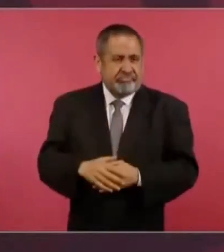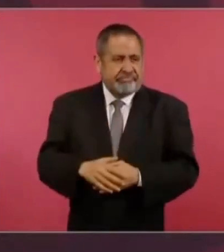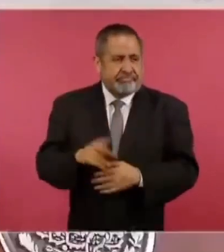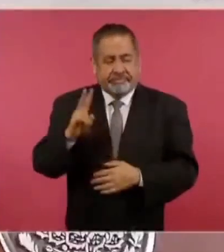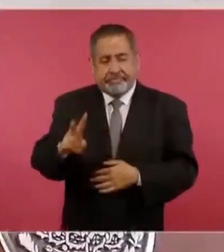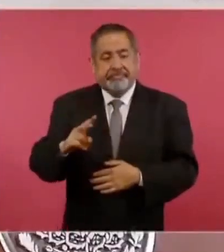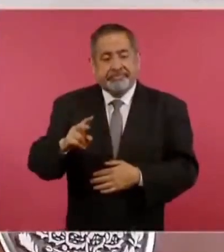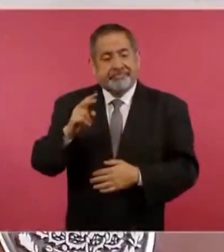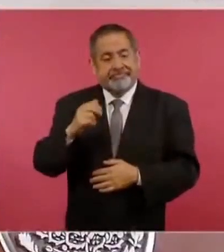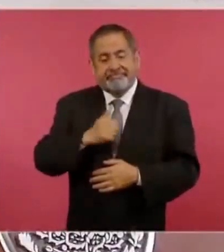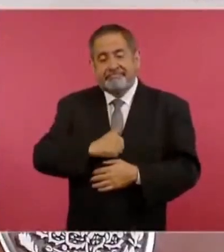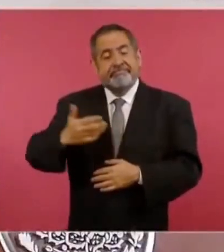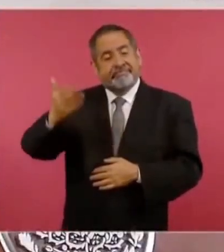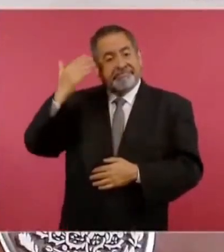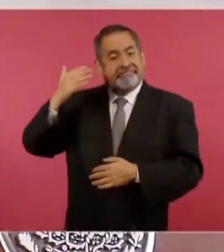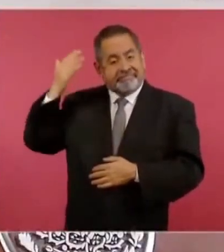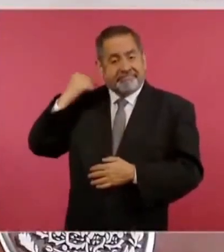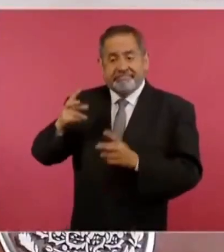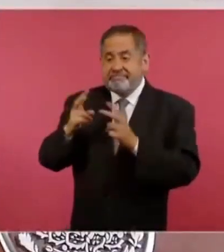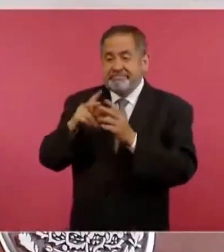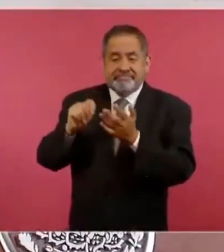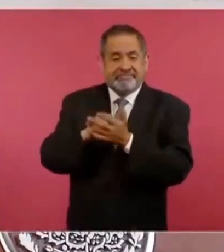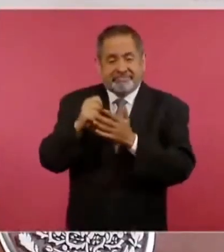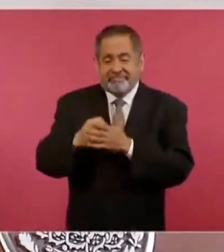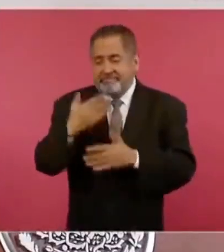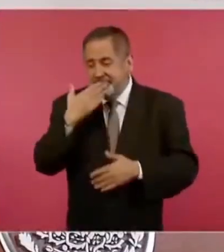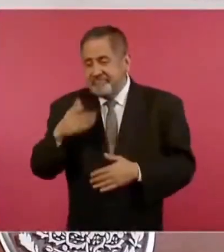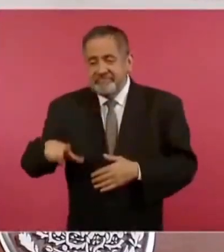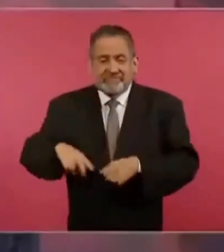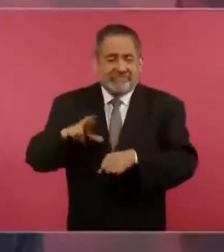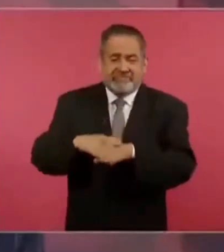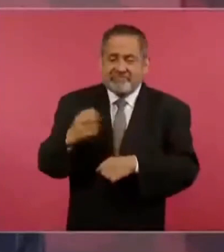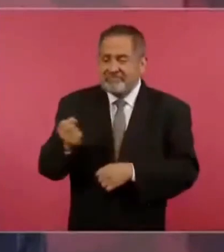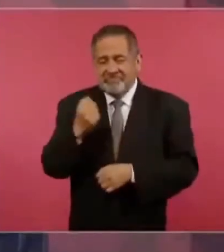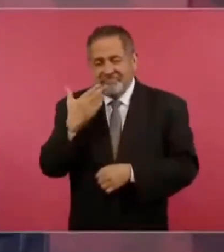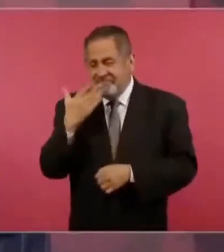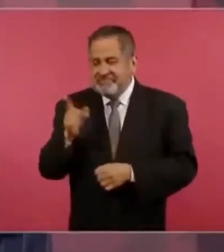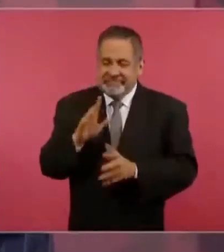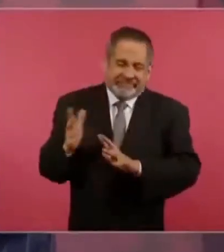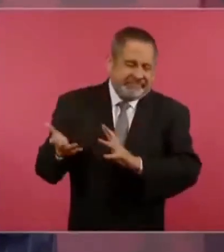ha tenido no muy buena suerte